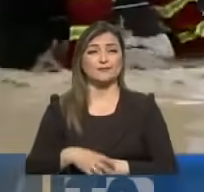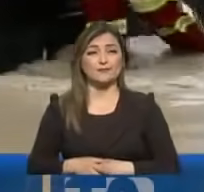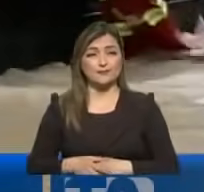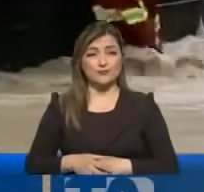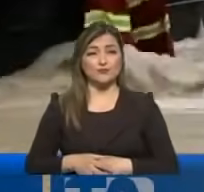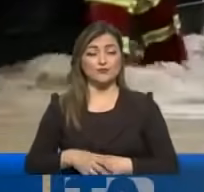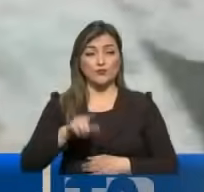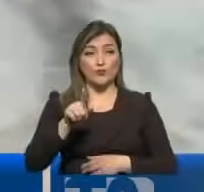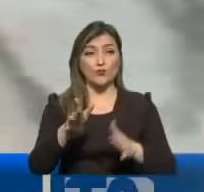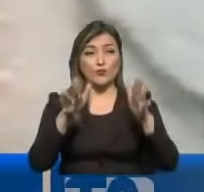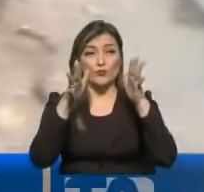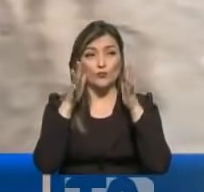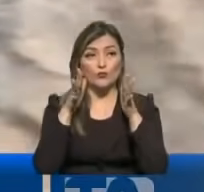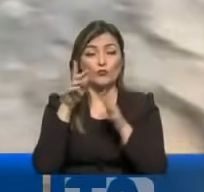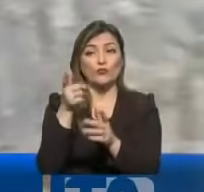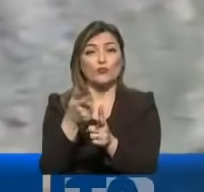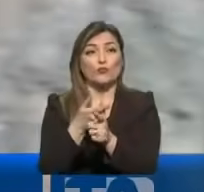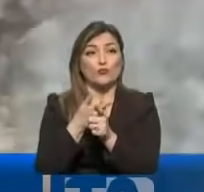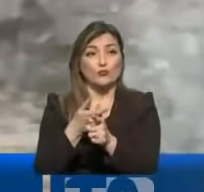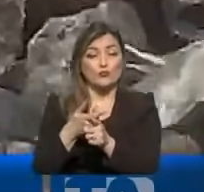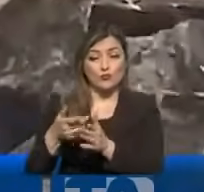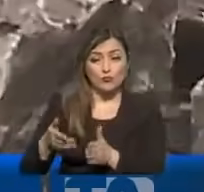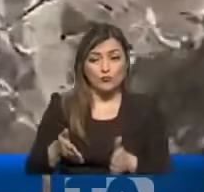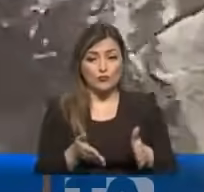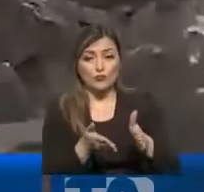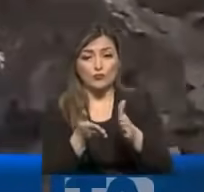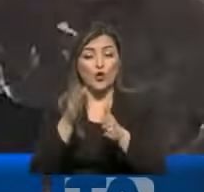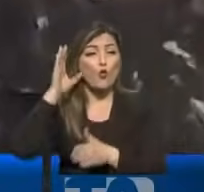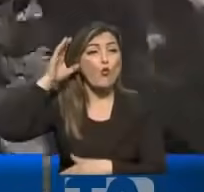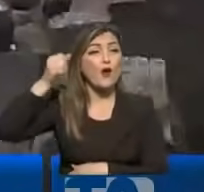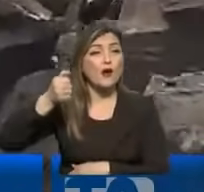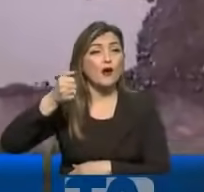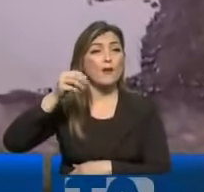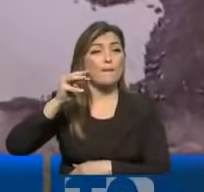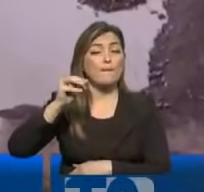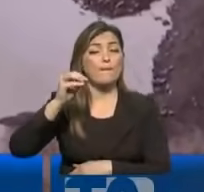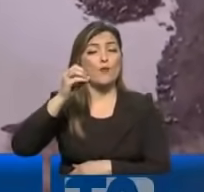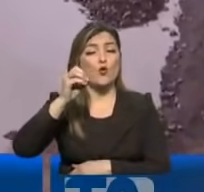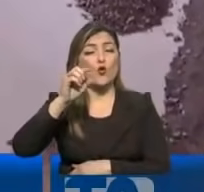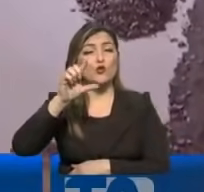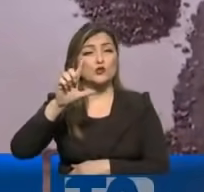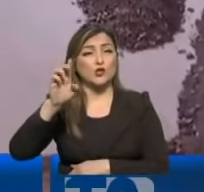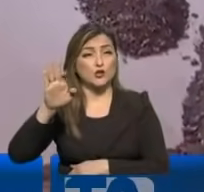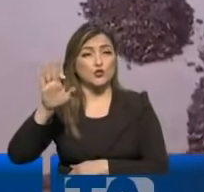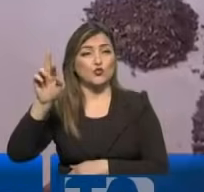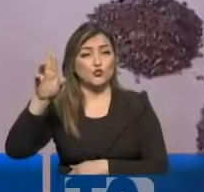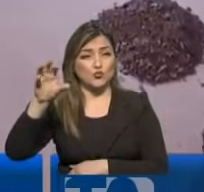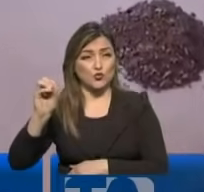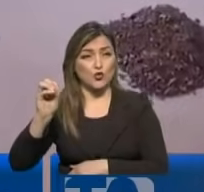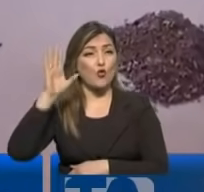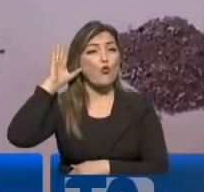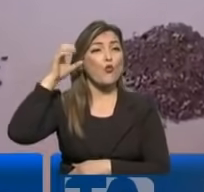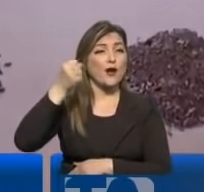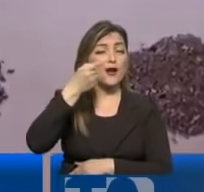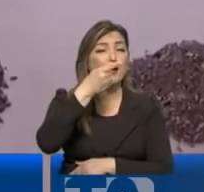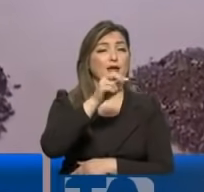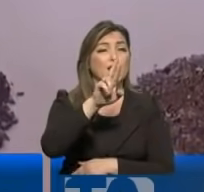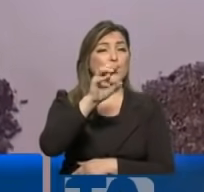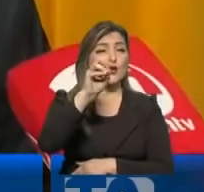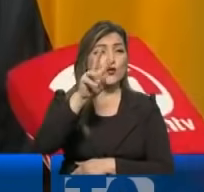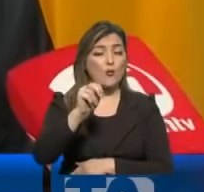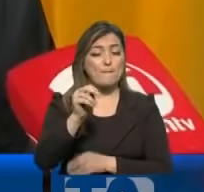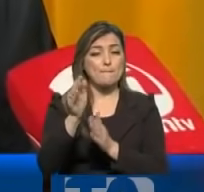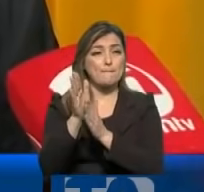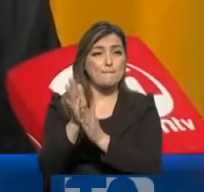la atención urgente de vías estatales, como la cuenca Molleturo, la cuenca Girón Pasaje y la que conduce a la Amazonía. Por ejemplo, la